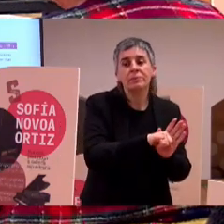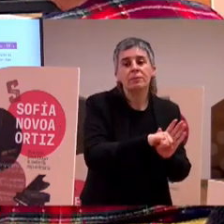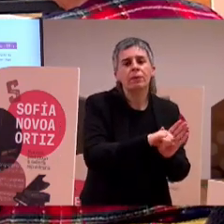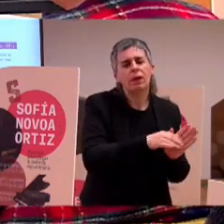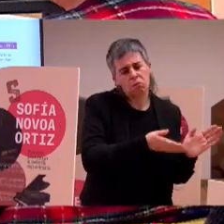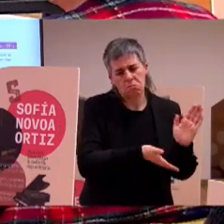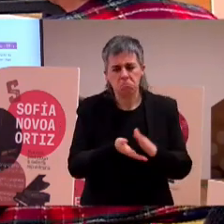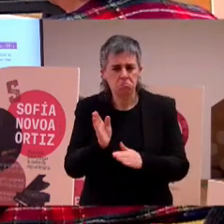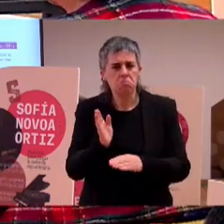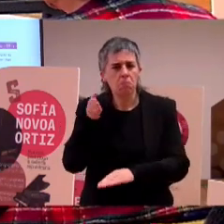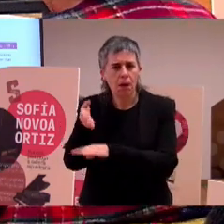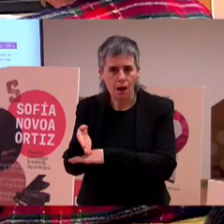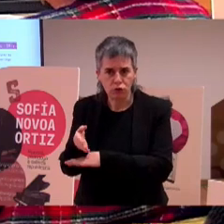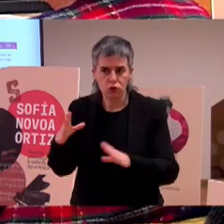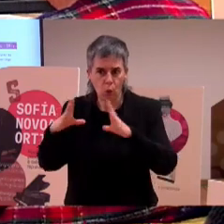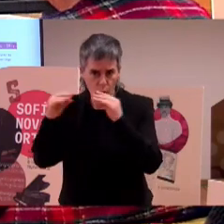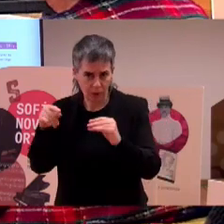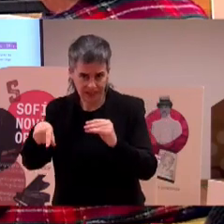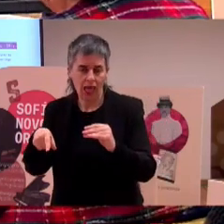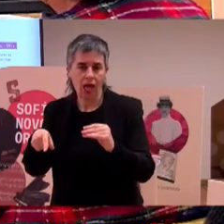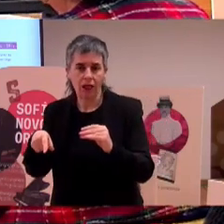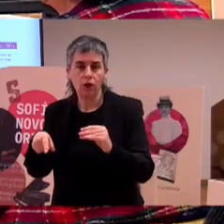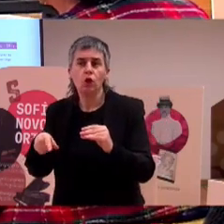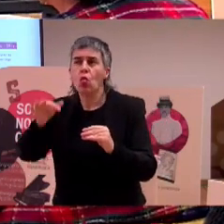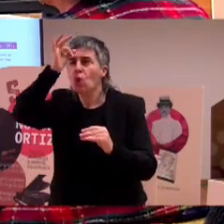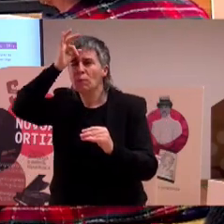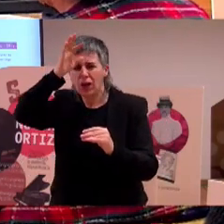vámonos a Vassar College. Y era un domingo de verano.